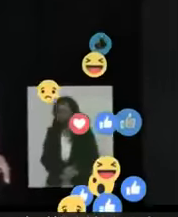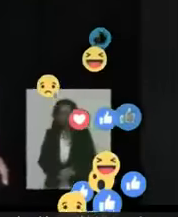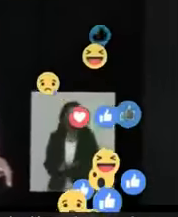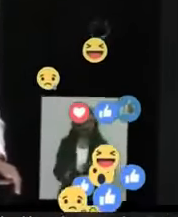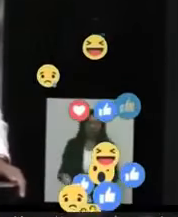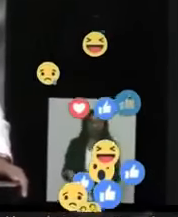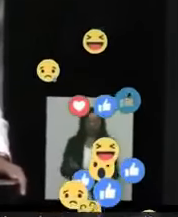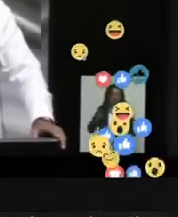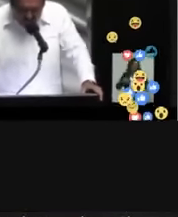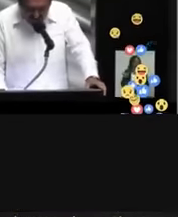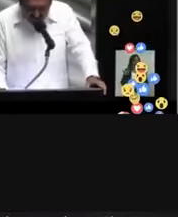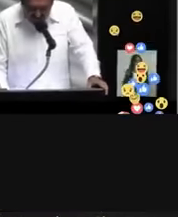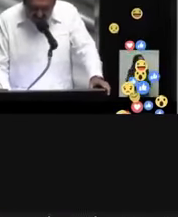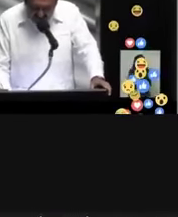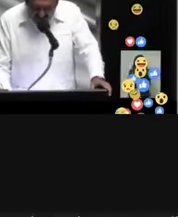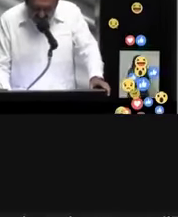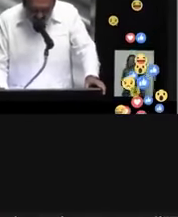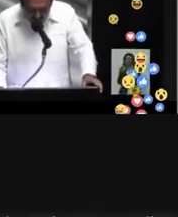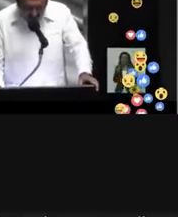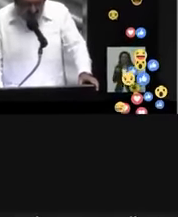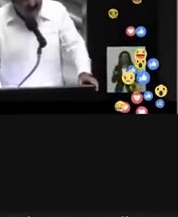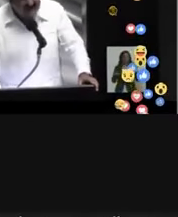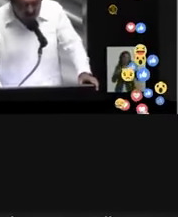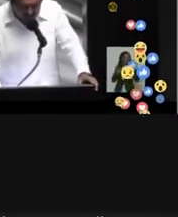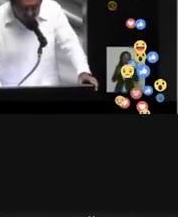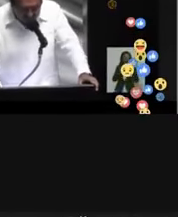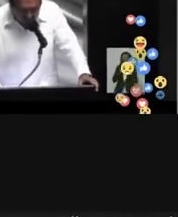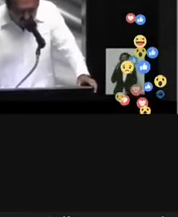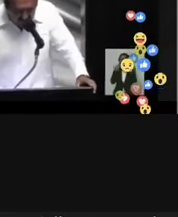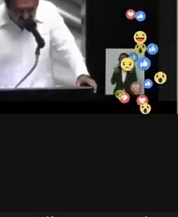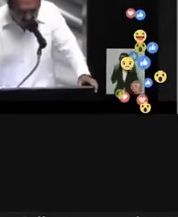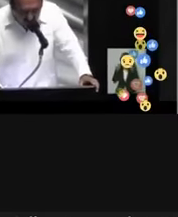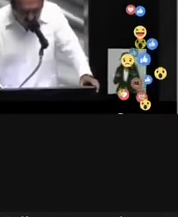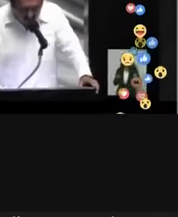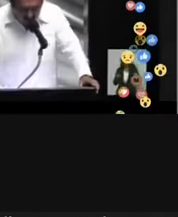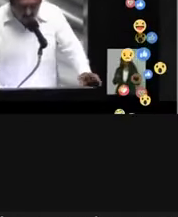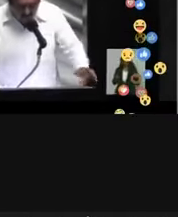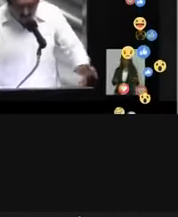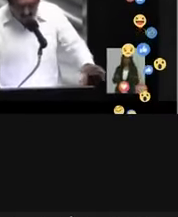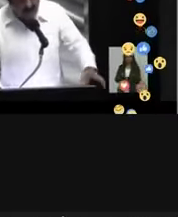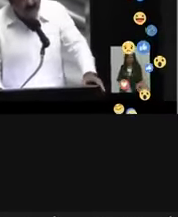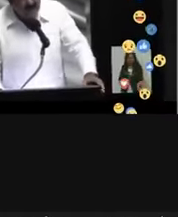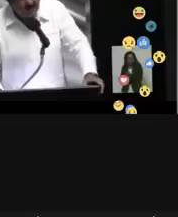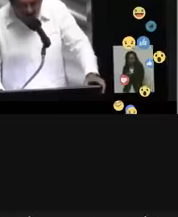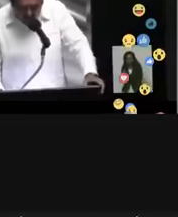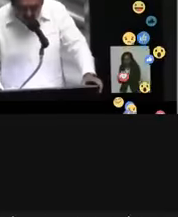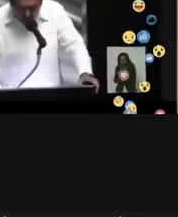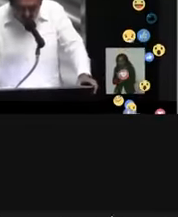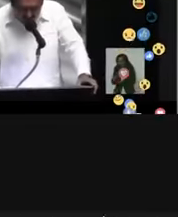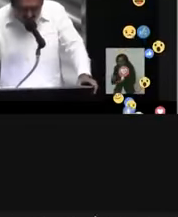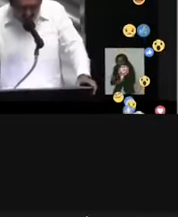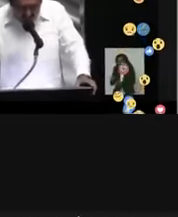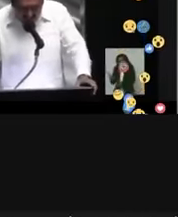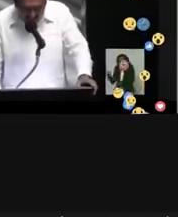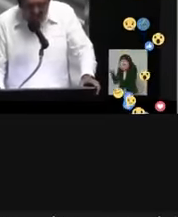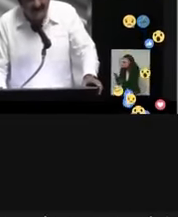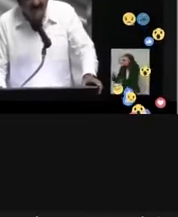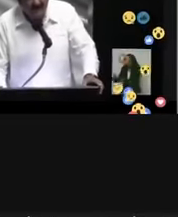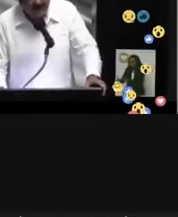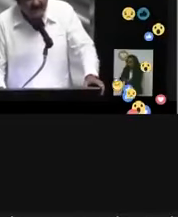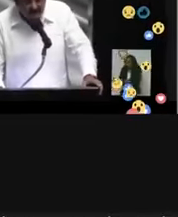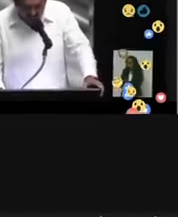poco confiable para las alianzas, ya que sus lealtades. Lo que tenemos que hacer, mi querido diputado, si en verdad la quiere hacer mucho